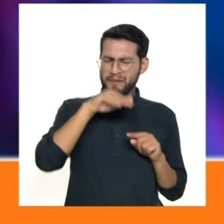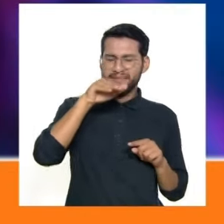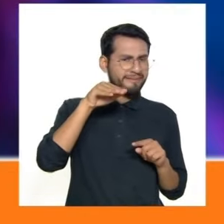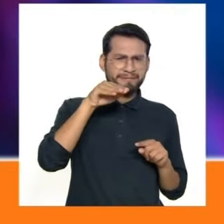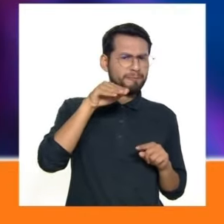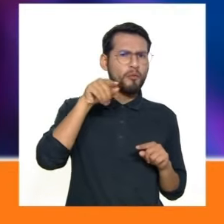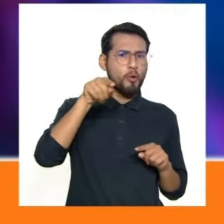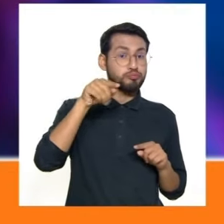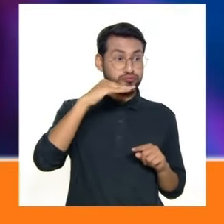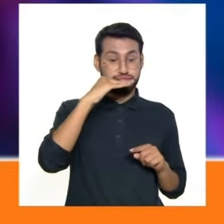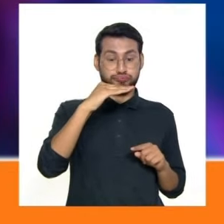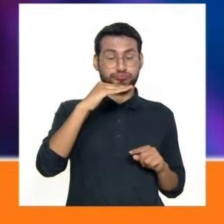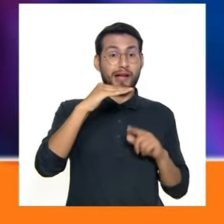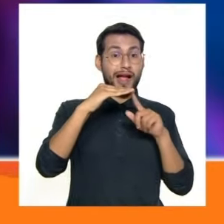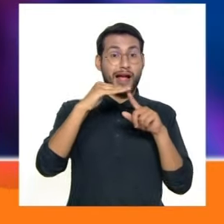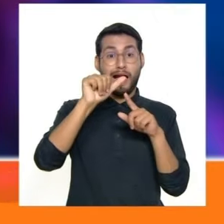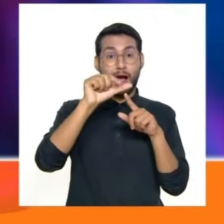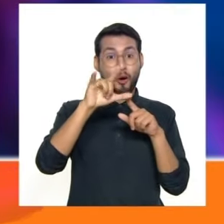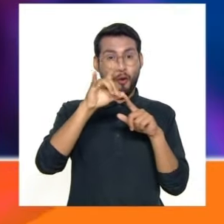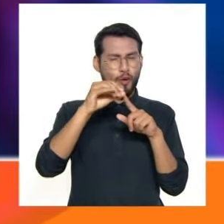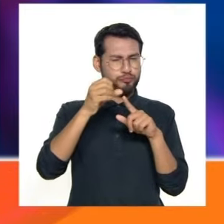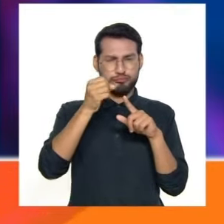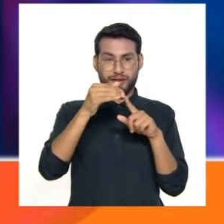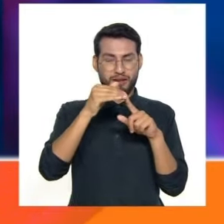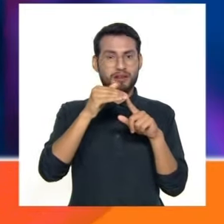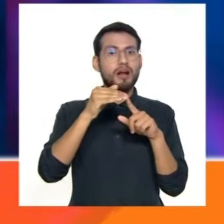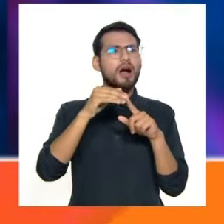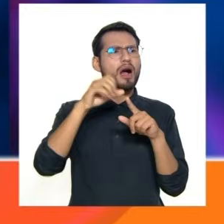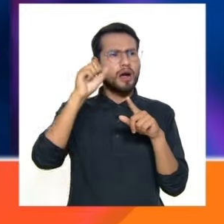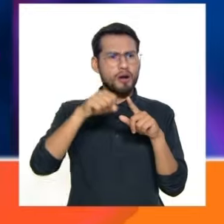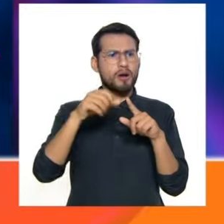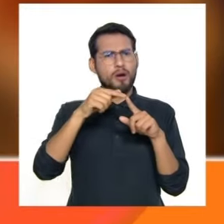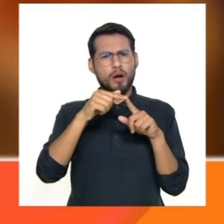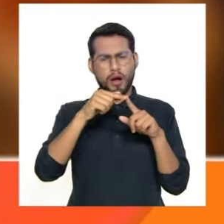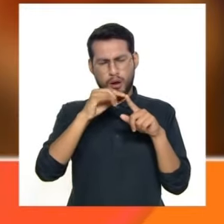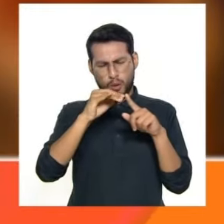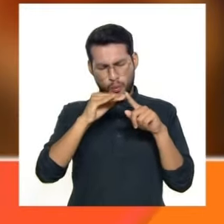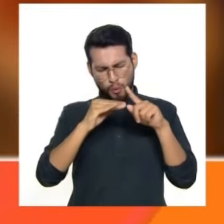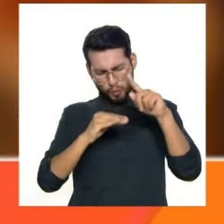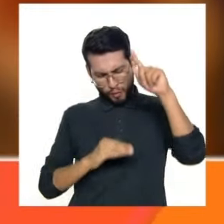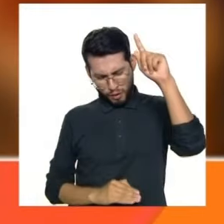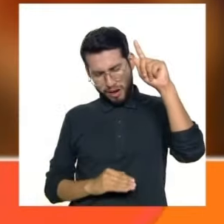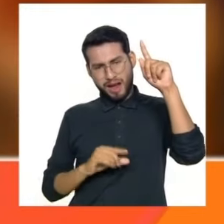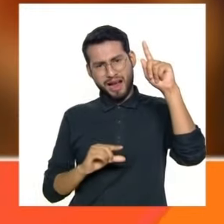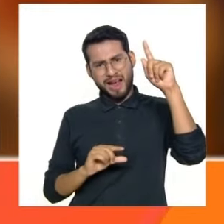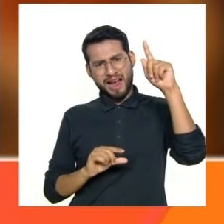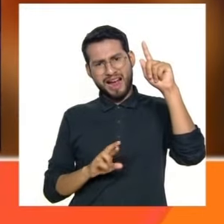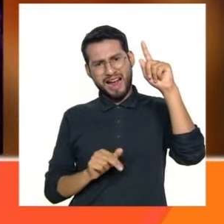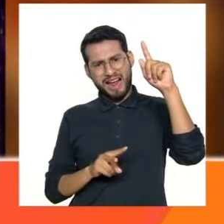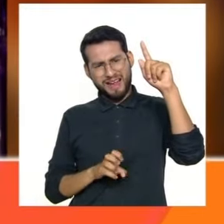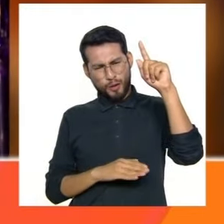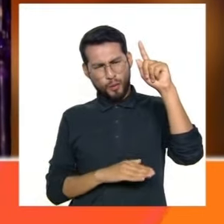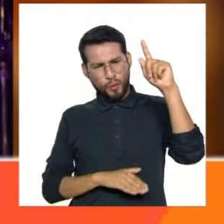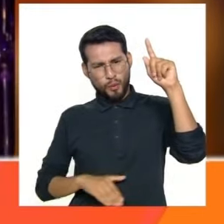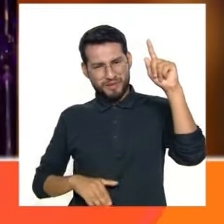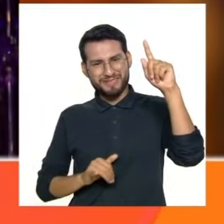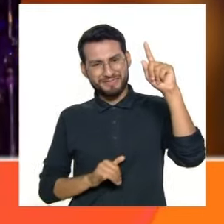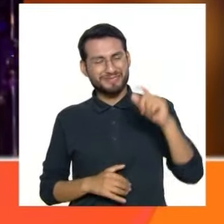voz no solamente llega a esos agudos increíbles sino que también a los graves Entonces lo genial de de la voz de